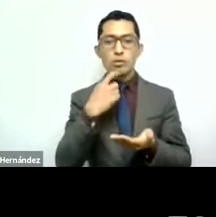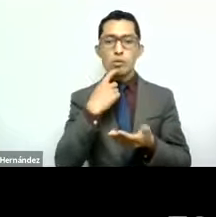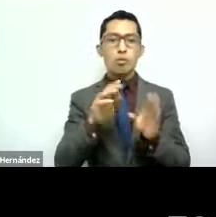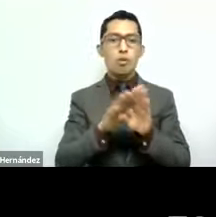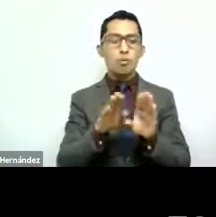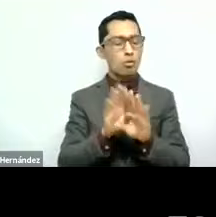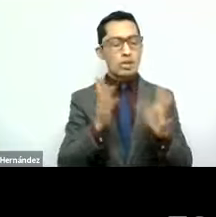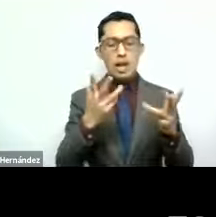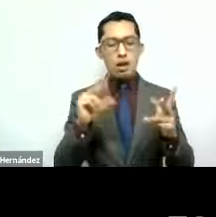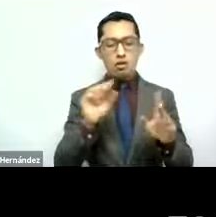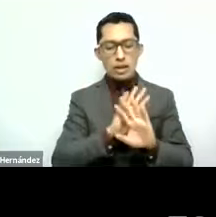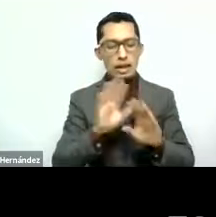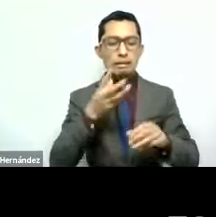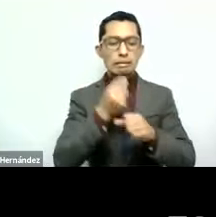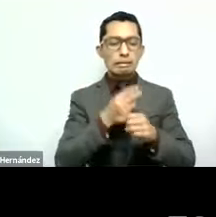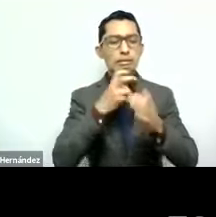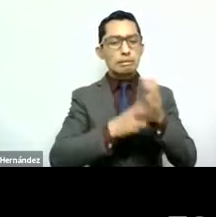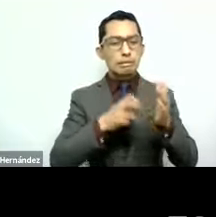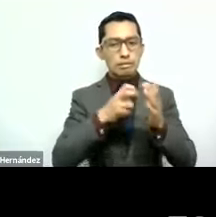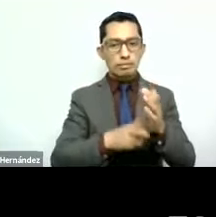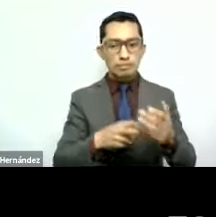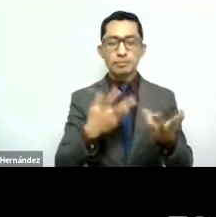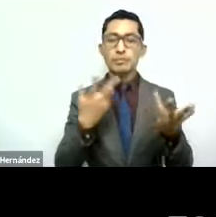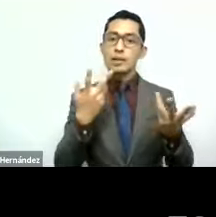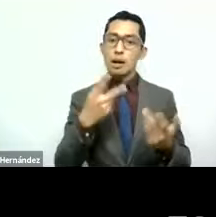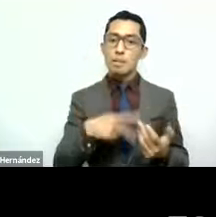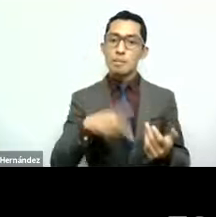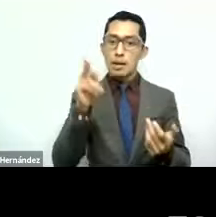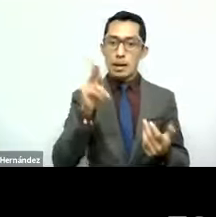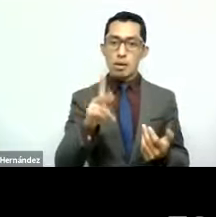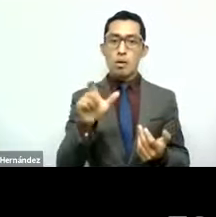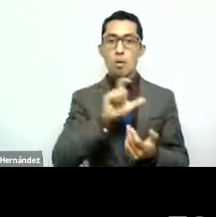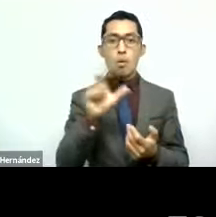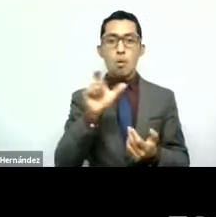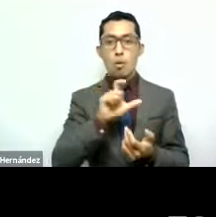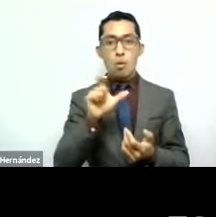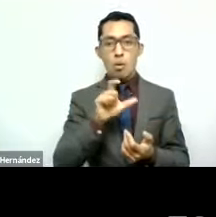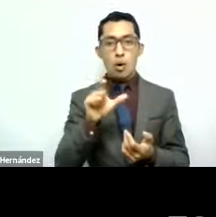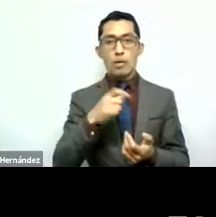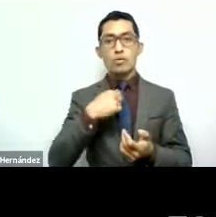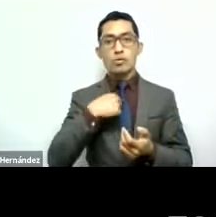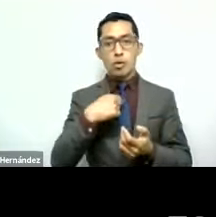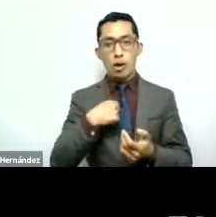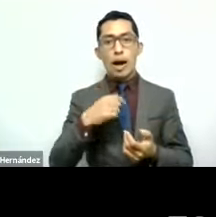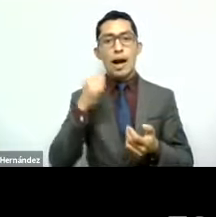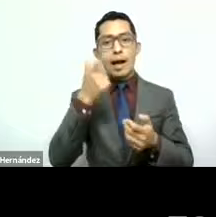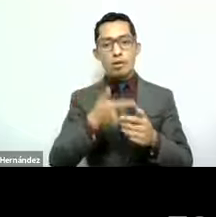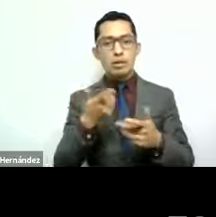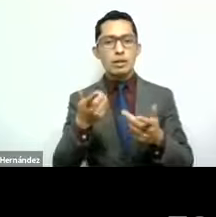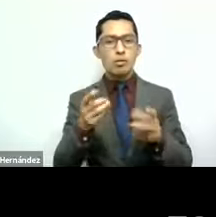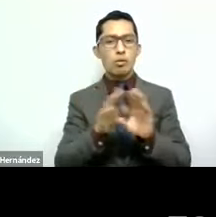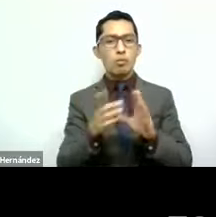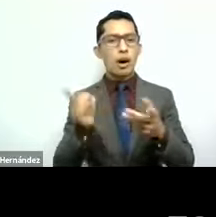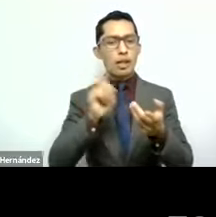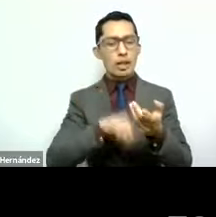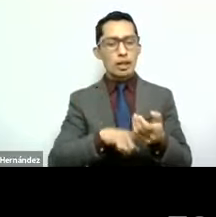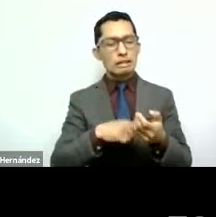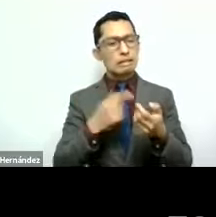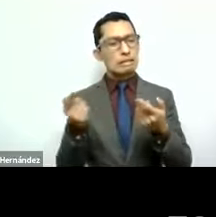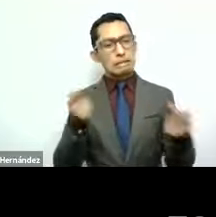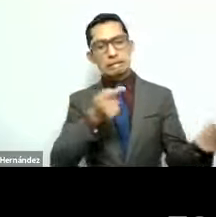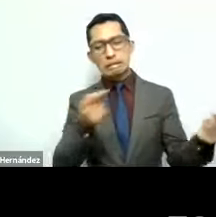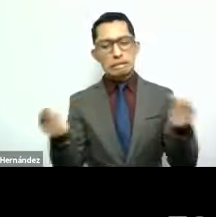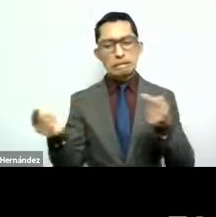revertirlas. Pero entonces, si yo estoy advirtiendo que tengo algunas partes, ¿no? Las partes en contienda en cada